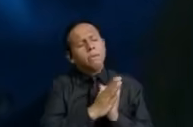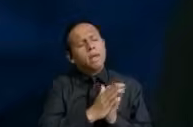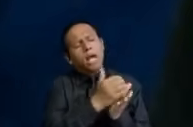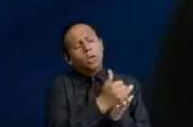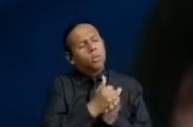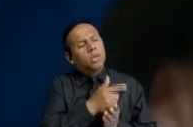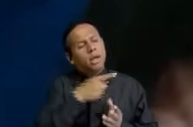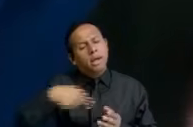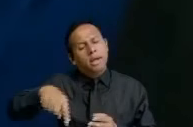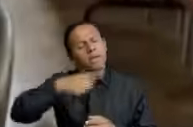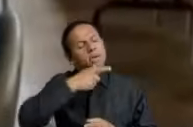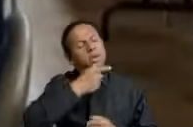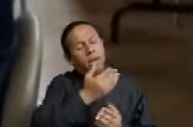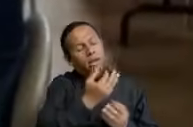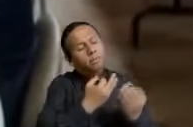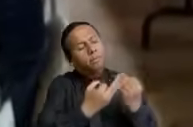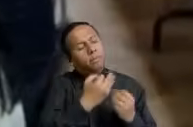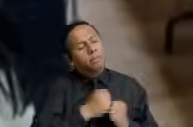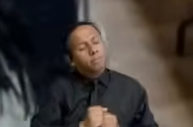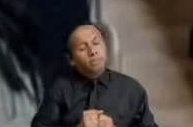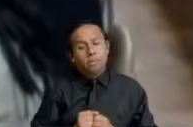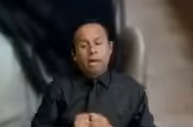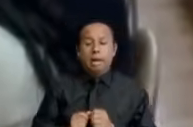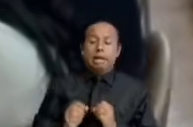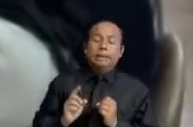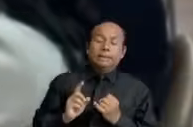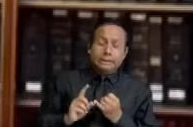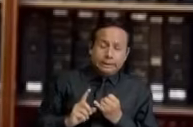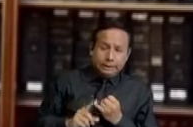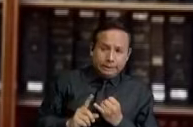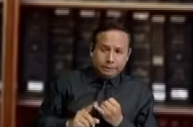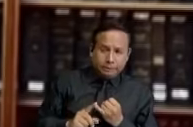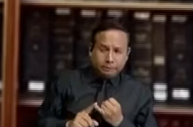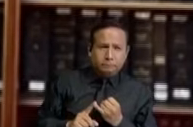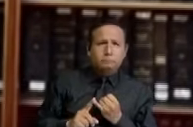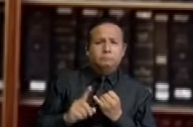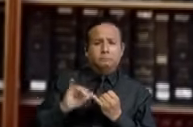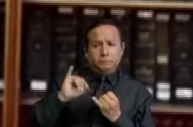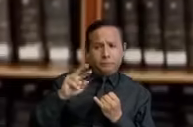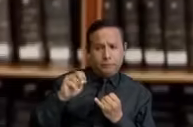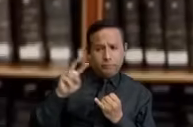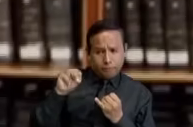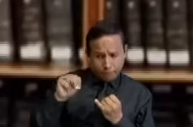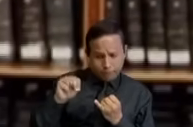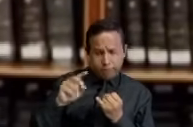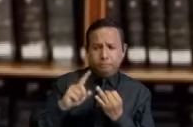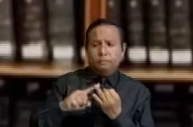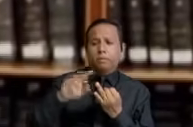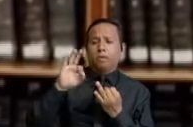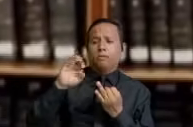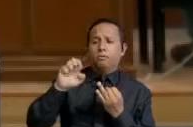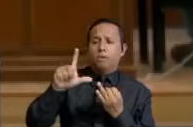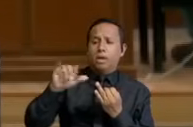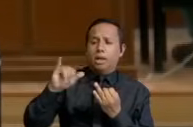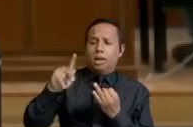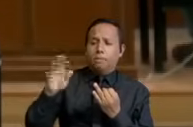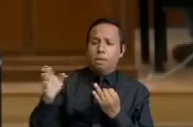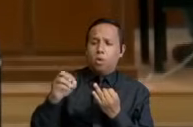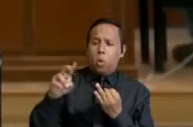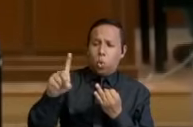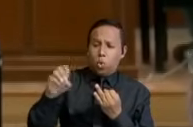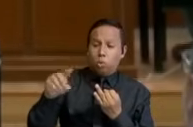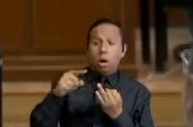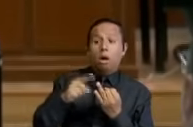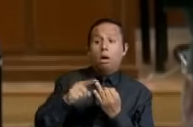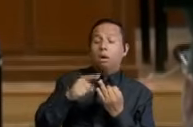escuela de la función judicial a lo que el procesado respondió que fueron Iván saquicela Felipe Córdoba de Córdoba dijo